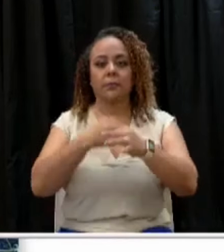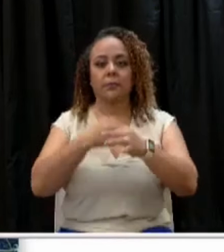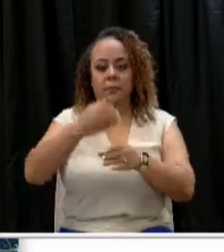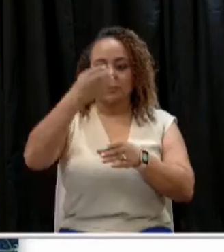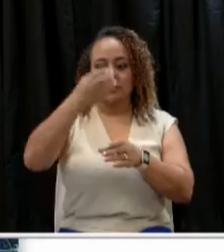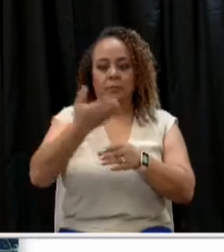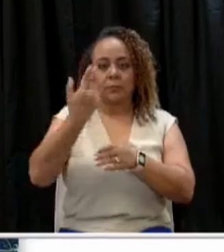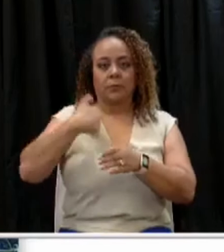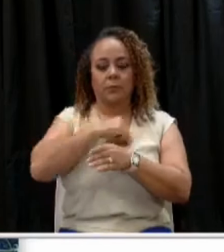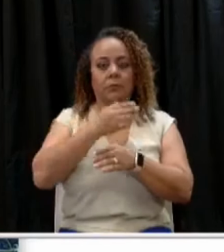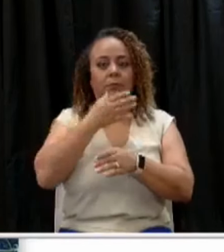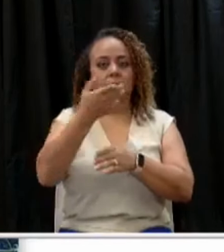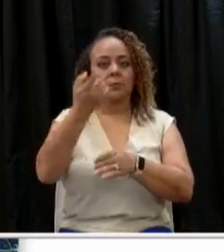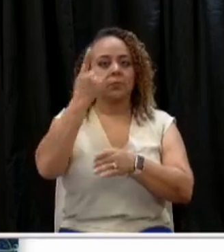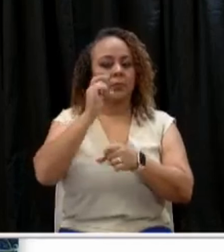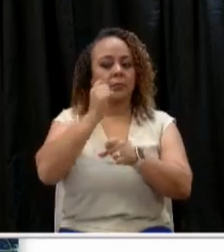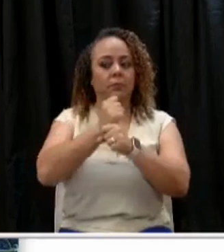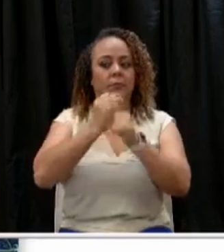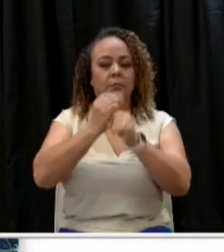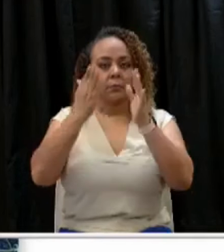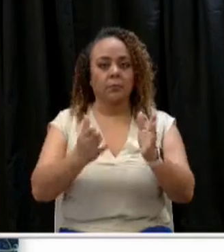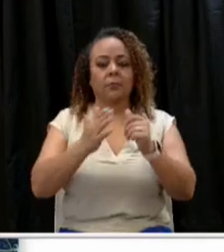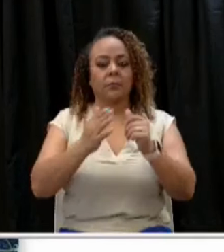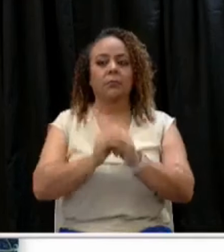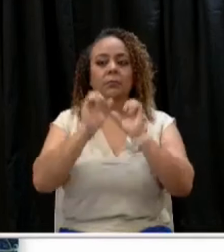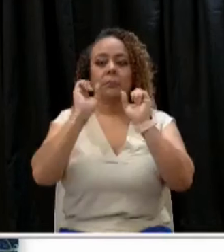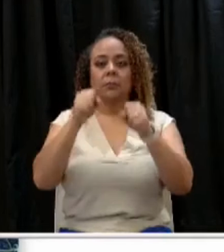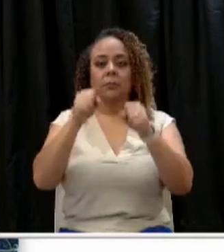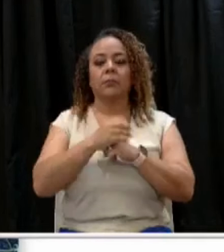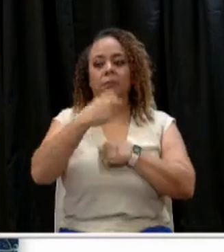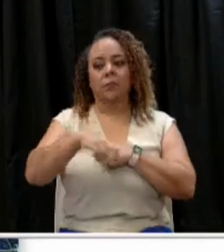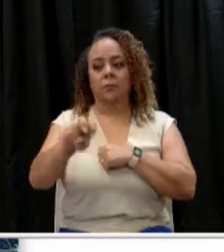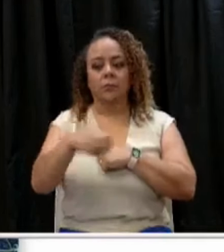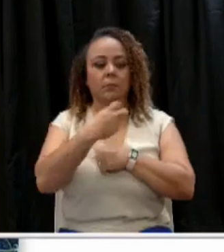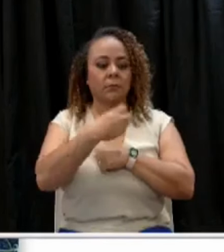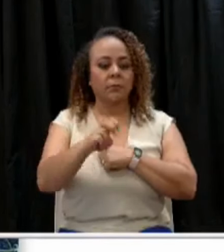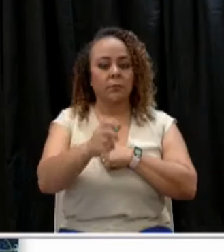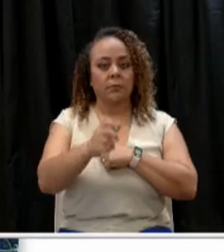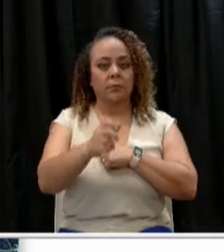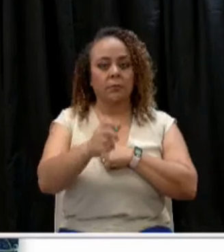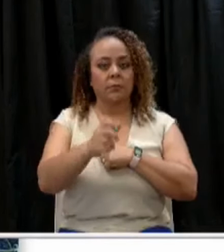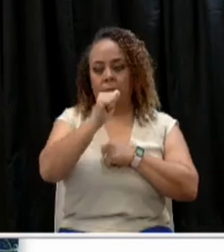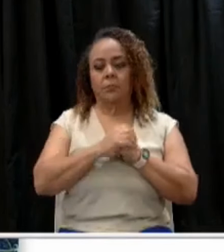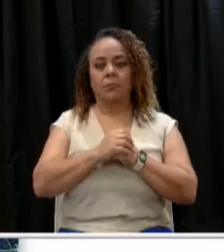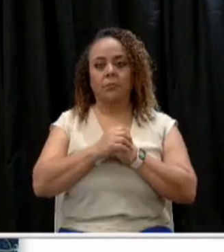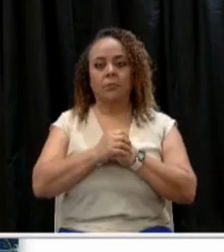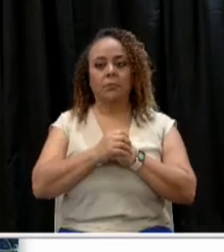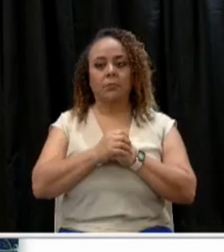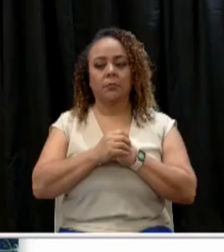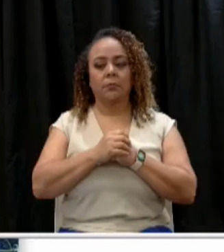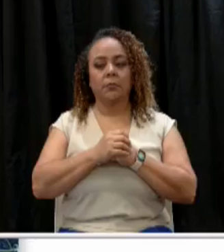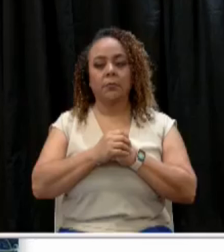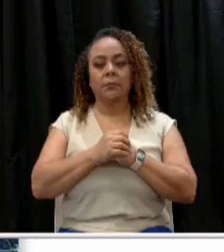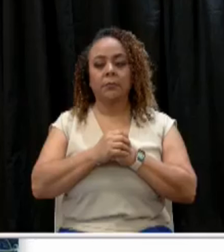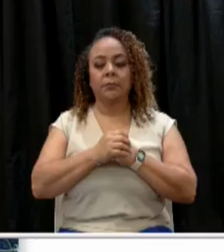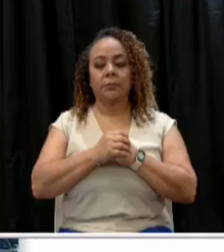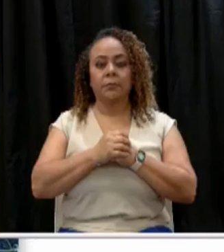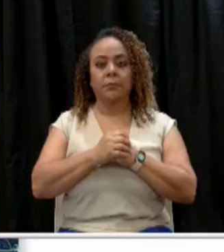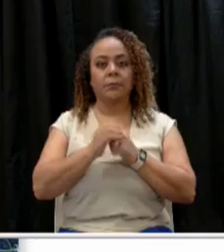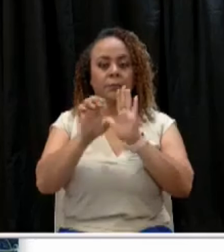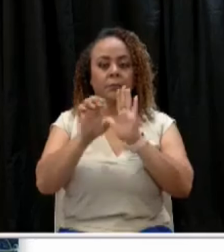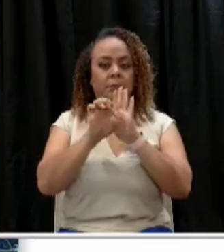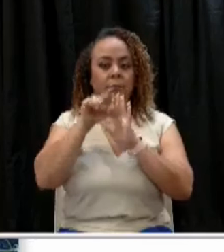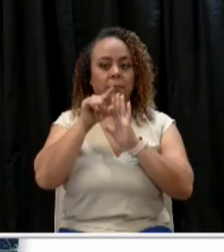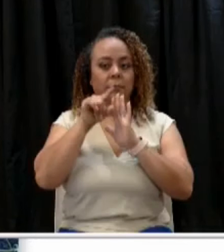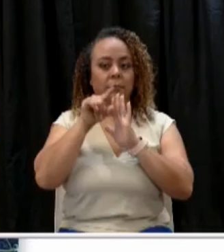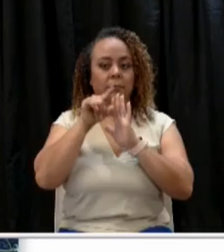que nosotros recomendamos para que los trabajadores puedan estar transportando su líquido durante el campo. Por ejemplo, en esa fotografía